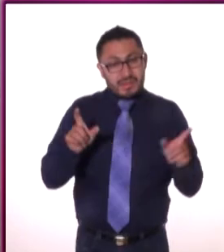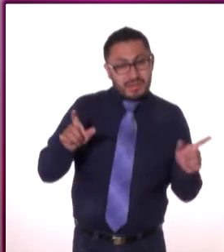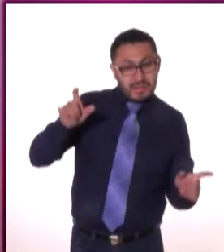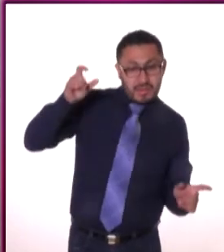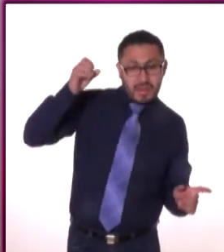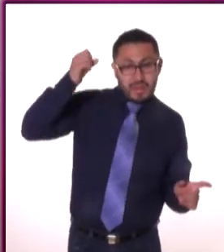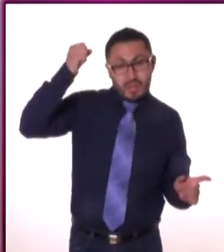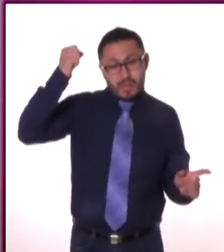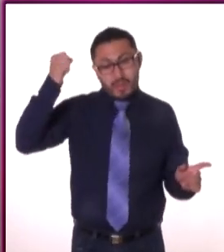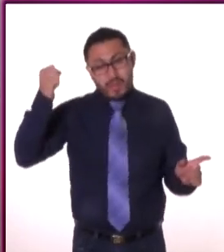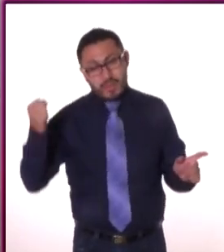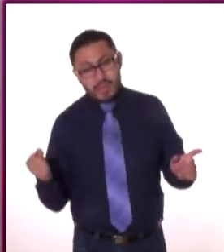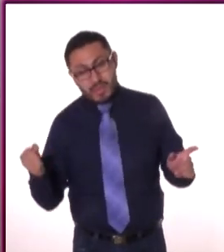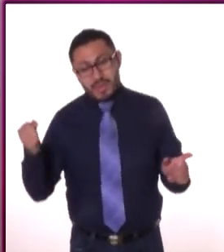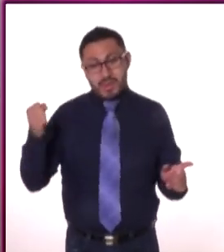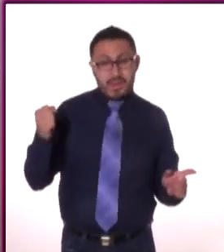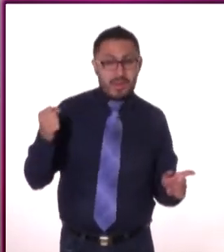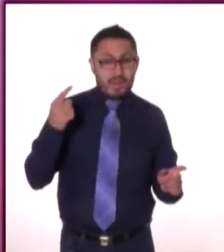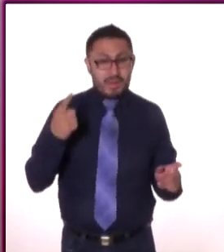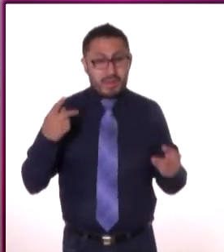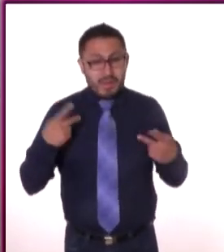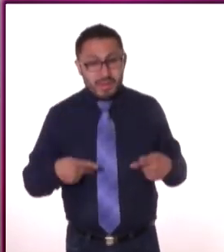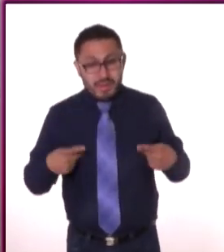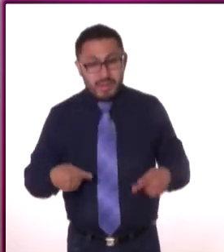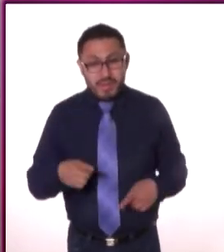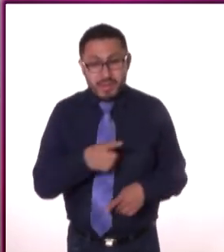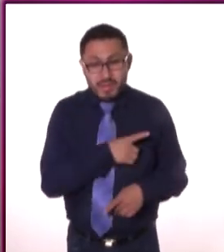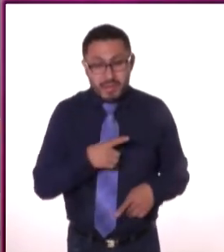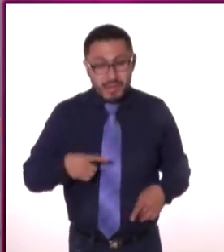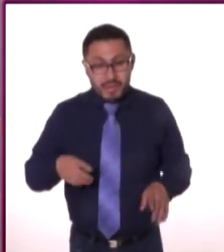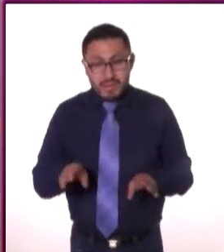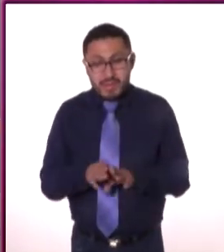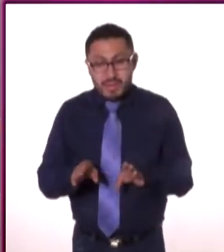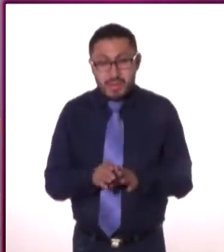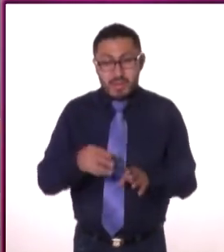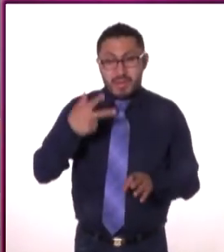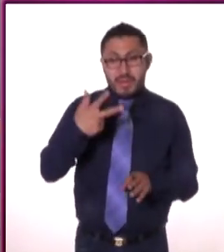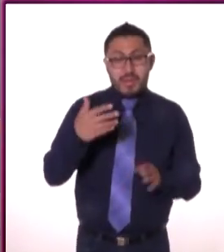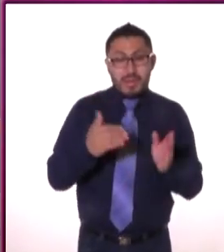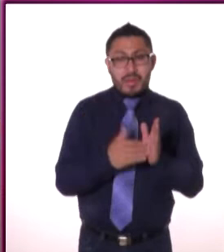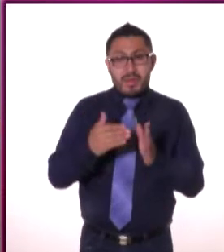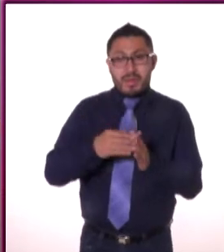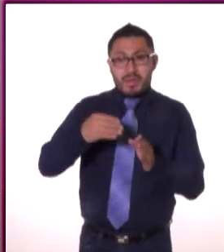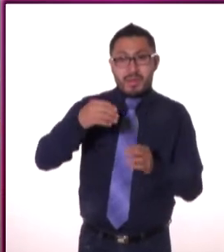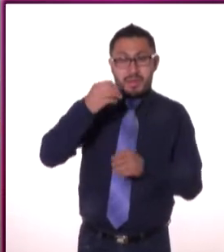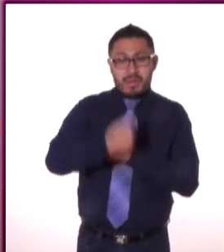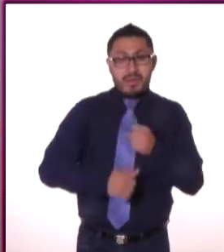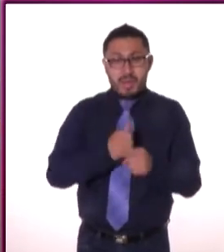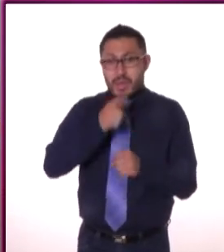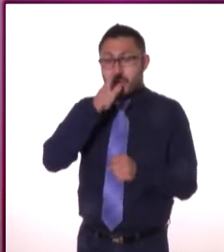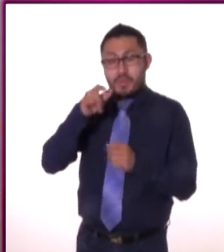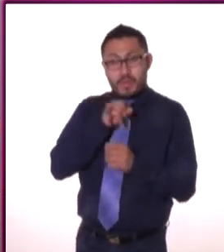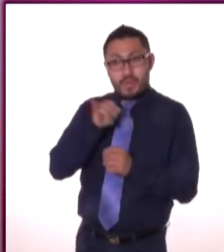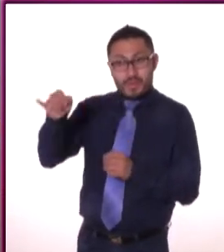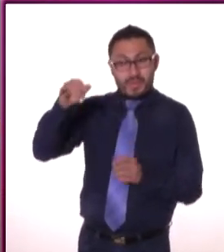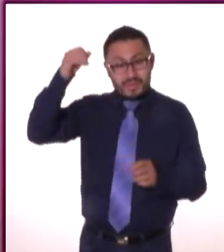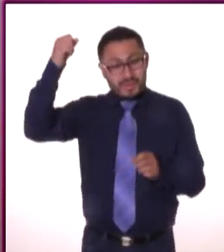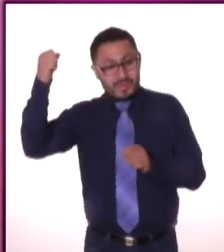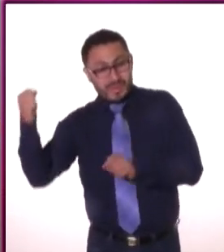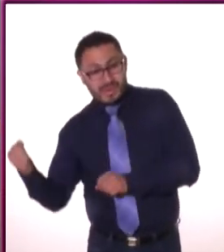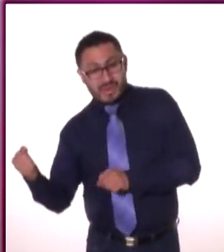otro extremo de la palanca, para poder equilibrarla con una persona, quedaría como a 8 millones de años luz. ¿Por qué no?